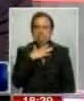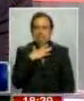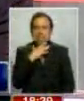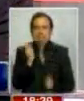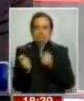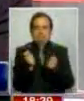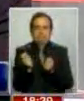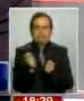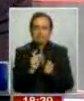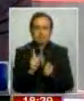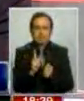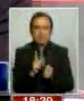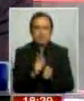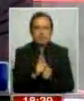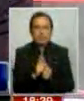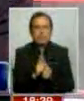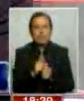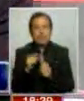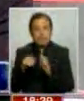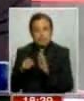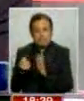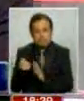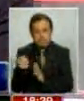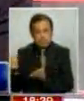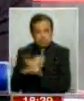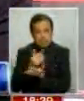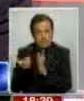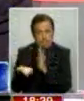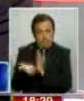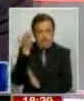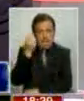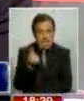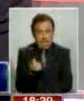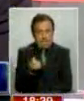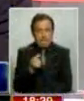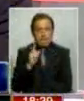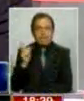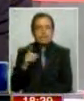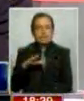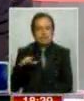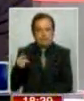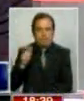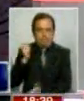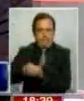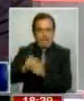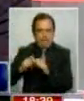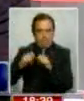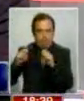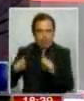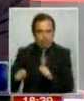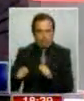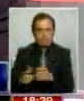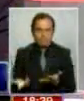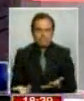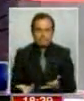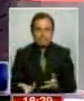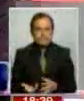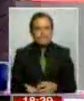El octavo decil, de más alto de ingreso, en un 0,1%. El noveno en un 0,6%. 0,6